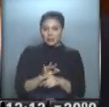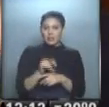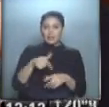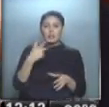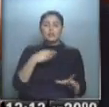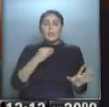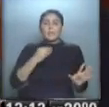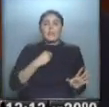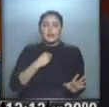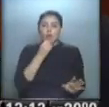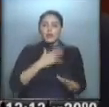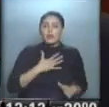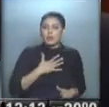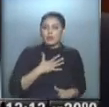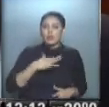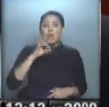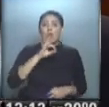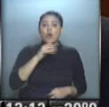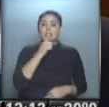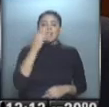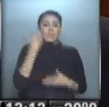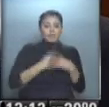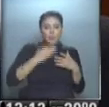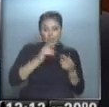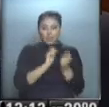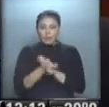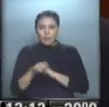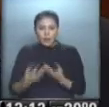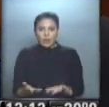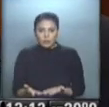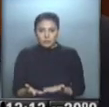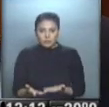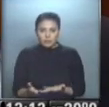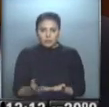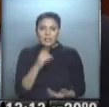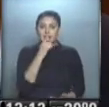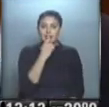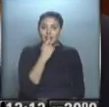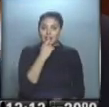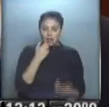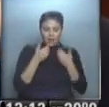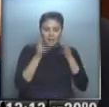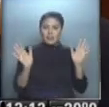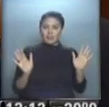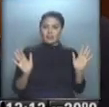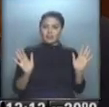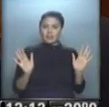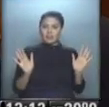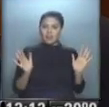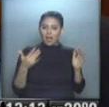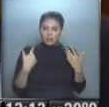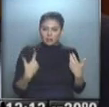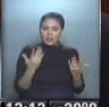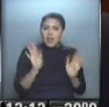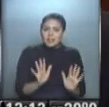nuestras preferencias o enmendamos nuestros errores. Cuando ejercemos nuestra libertad, de eso se